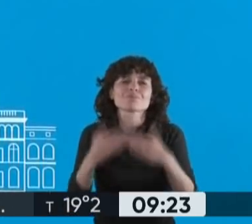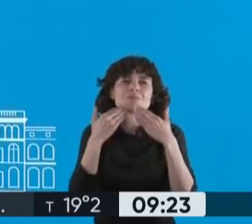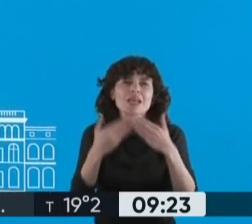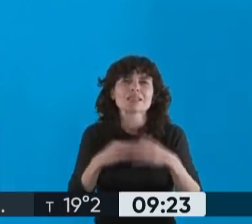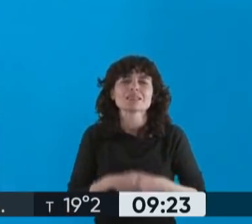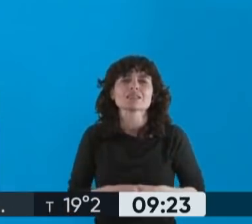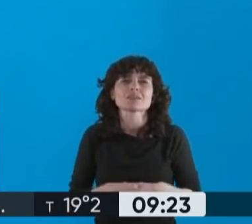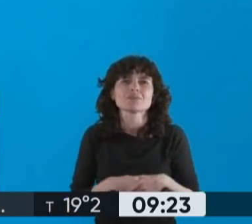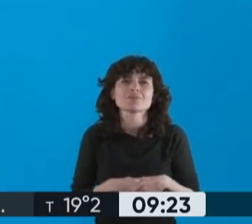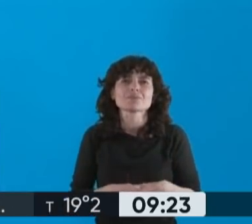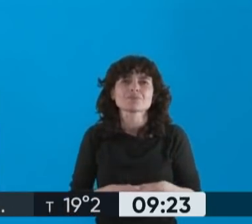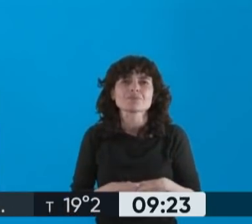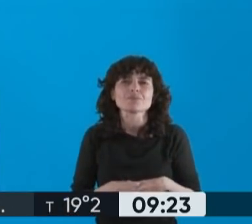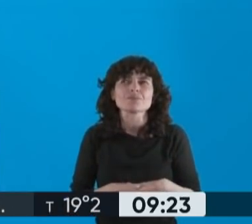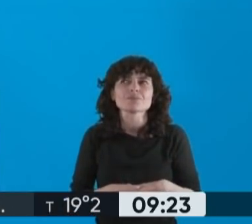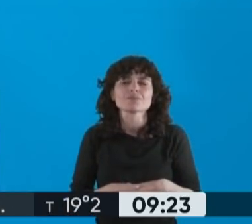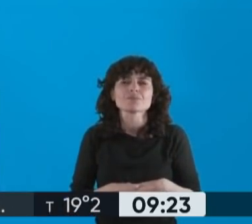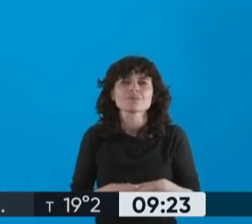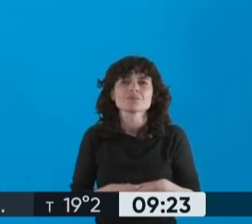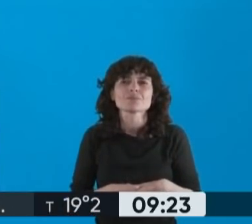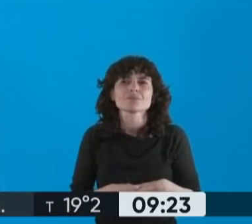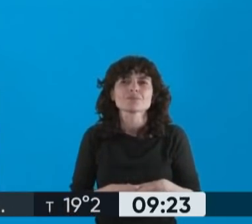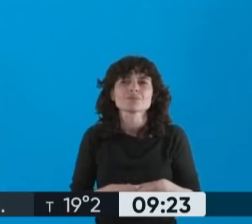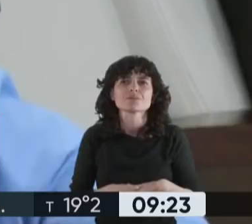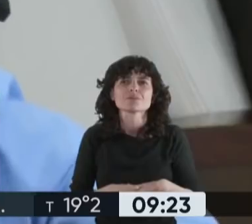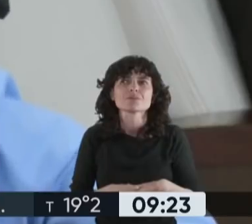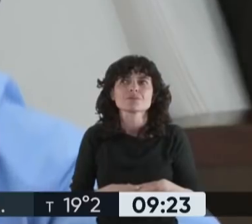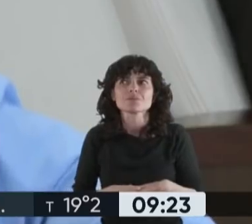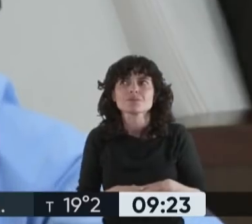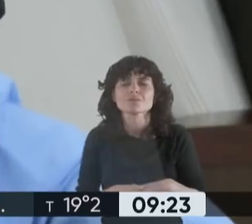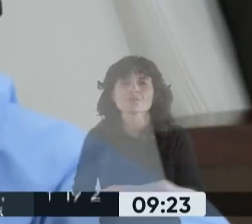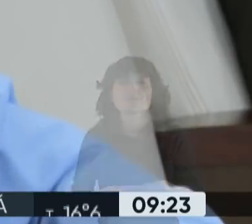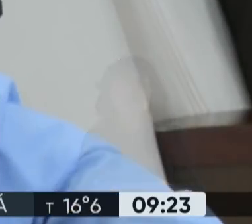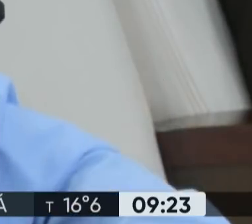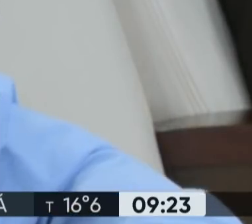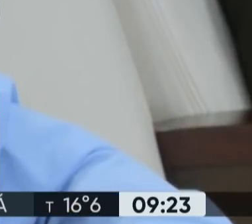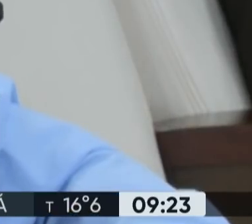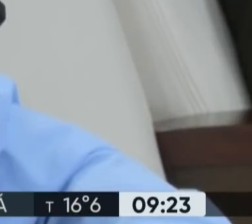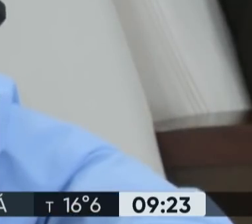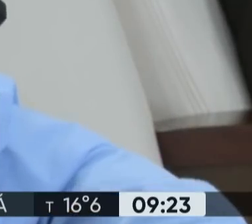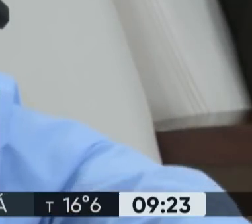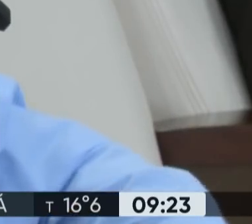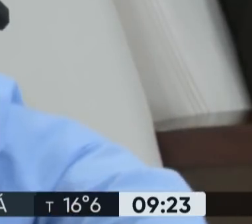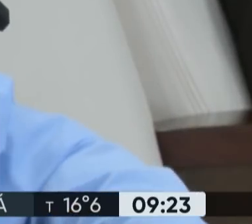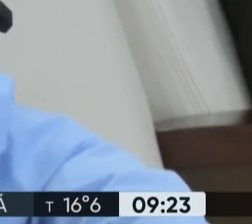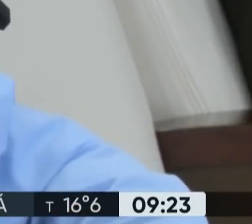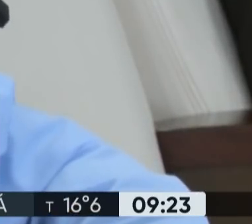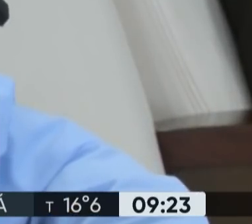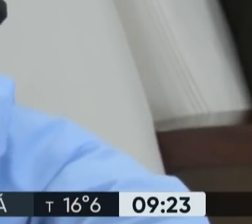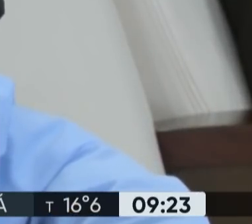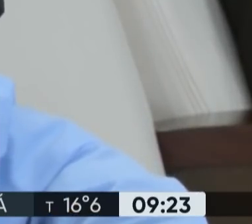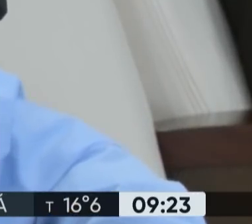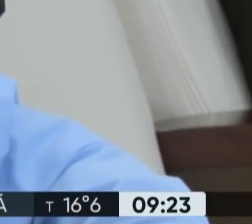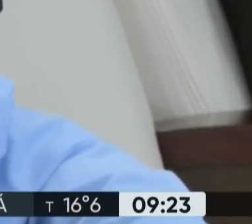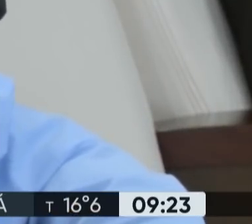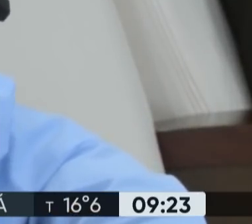gracias. Jaime Rosenberg, de La Nación. Hola, Gabriela, ¿cómo estás? Buen día. Quería consultarte, a tono con lo que vos decías del